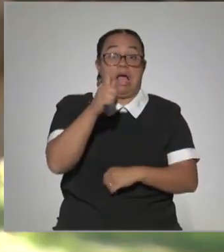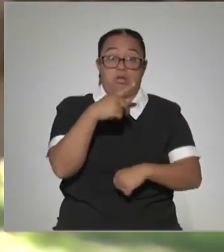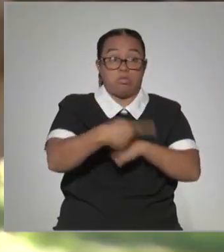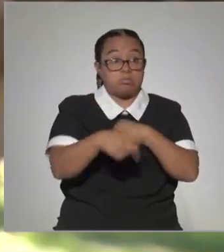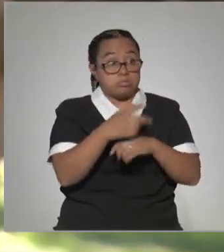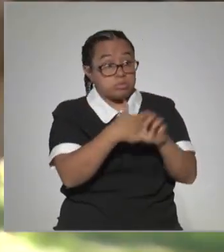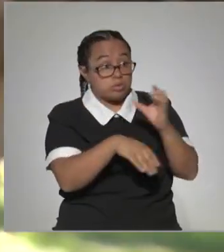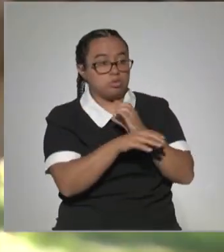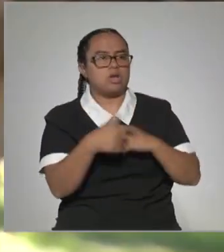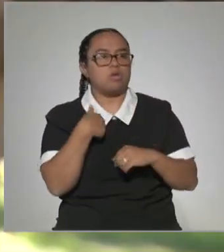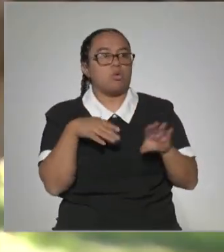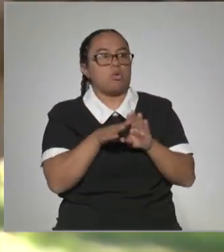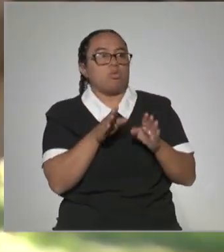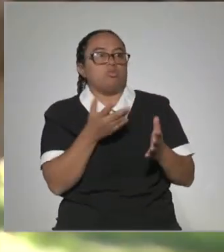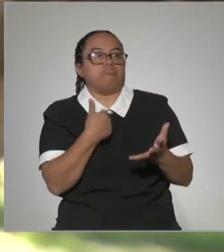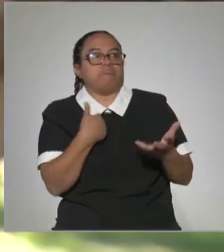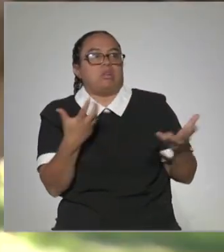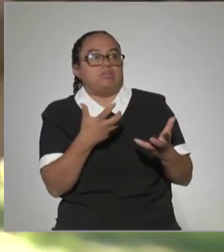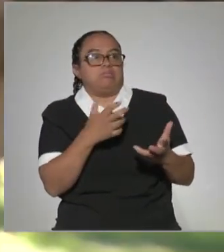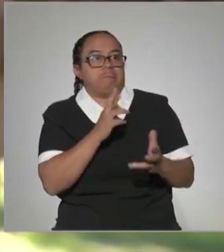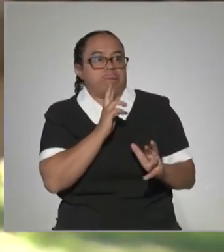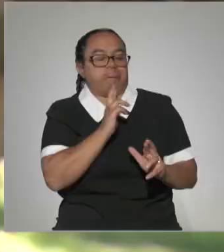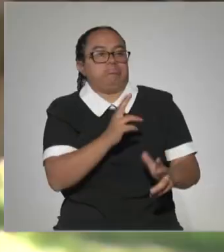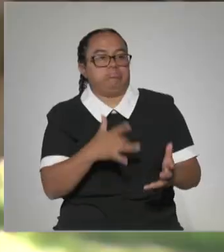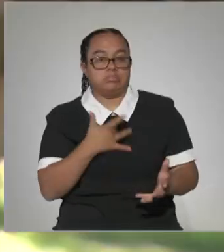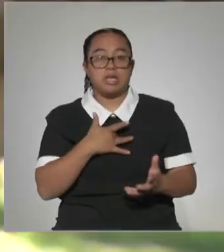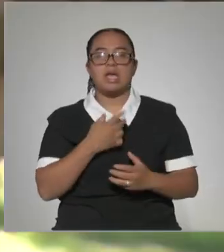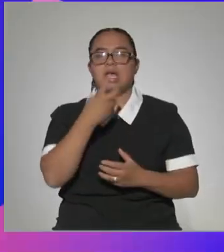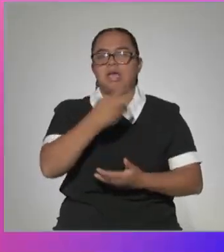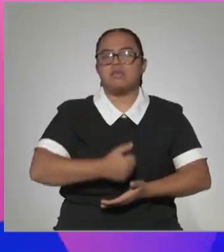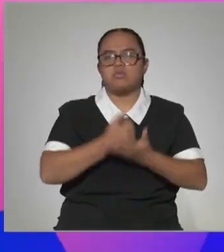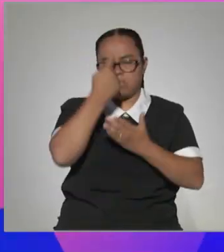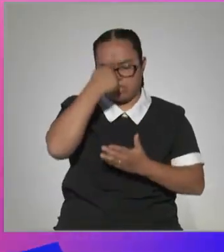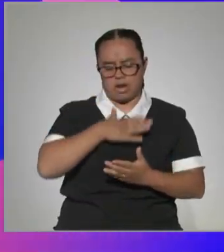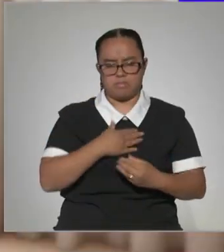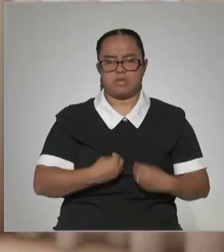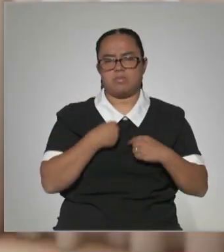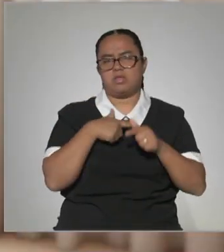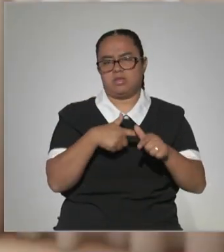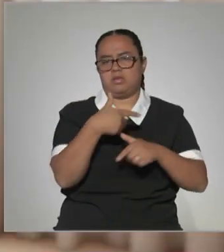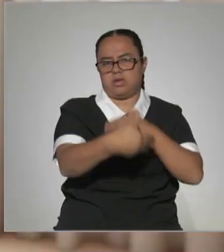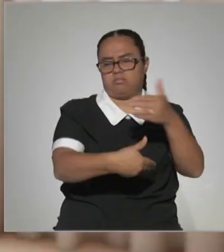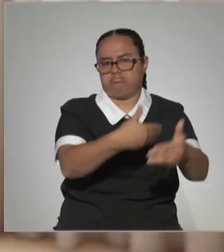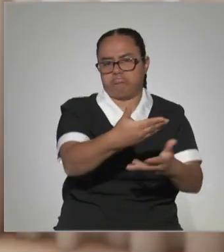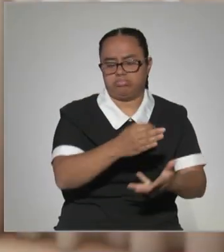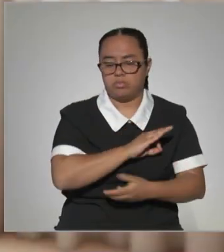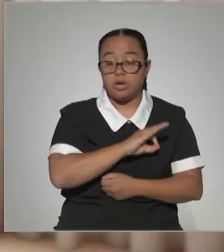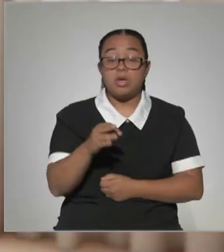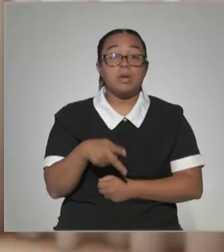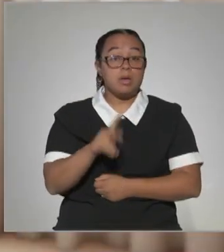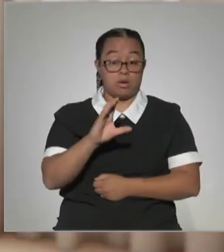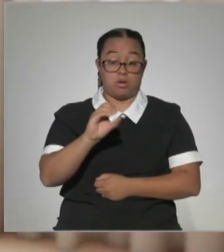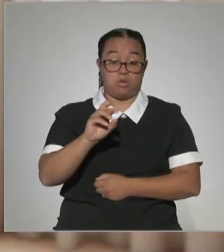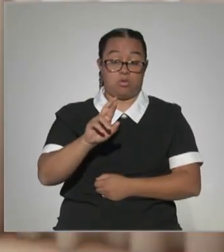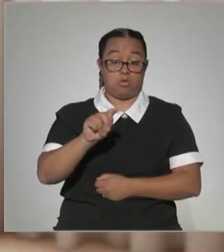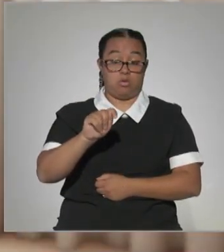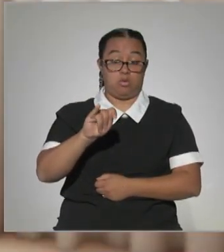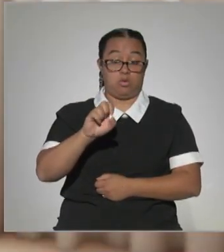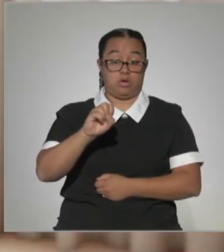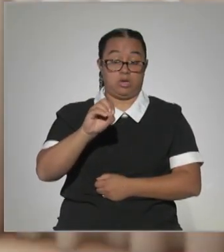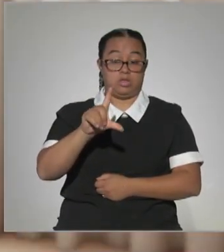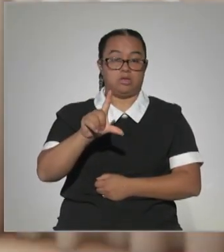inminente que haya. Entonces, eso nos ayuda para sobrevivir. Sin embargo, cuando el cortisol empieza